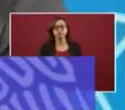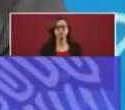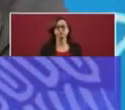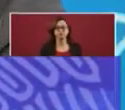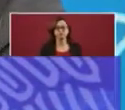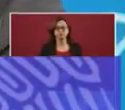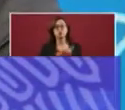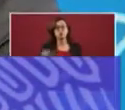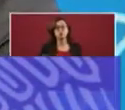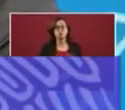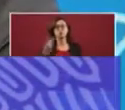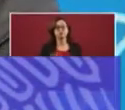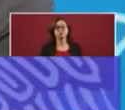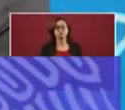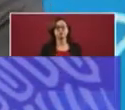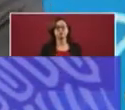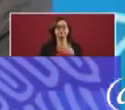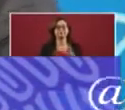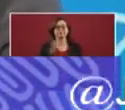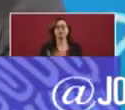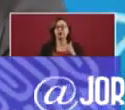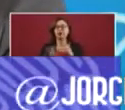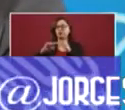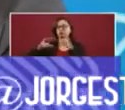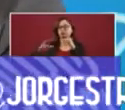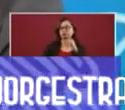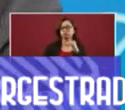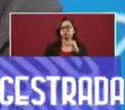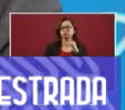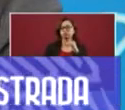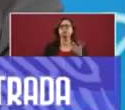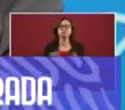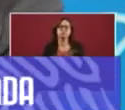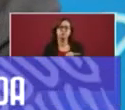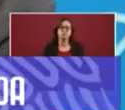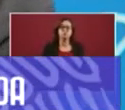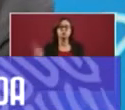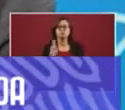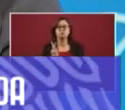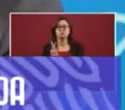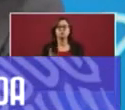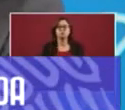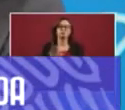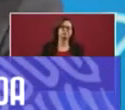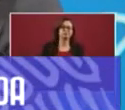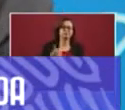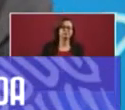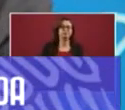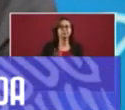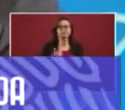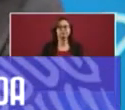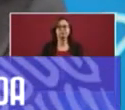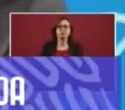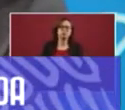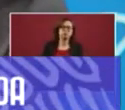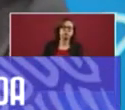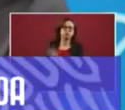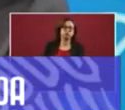lleva a la desigualdad y a la pobreza y al sometimiento y a la